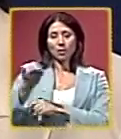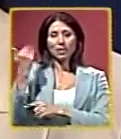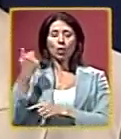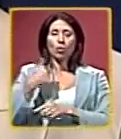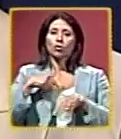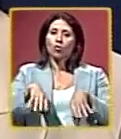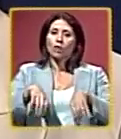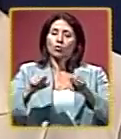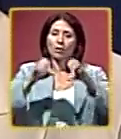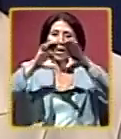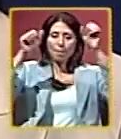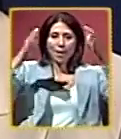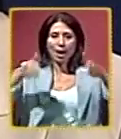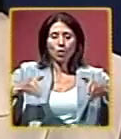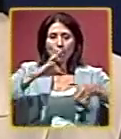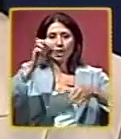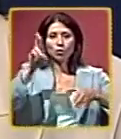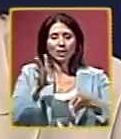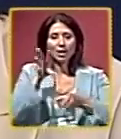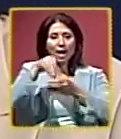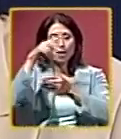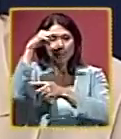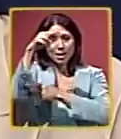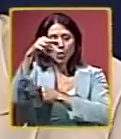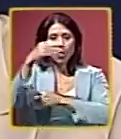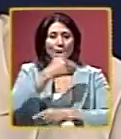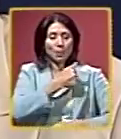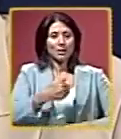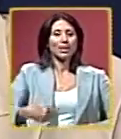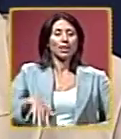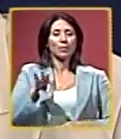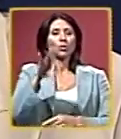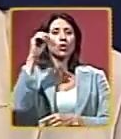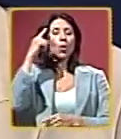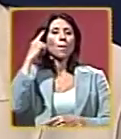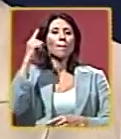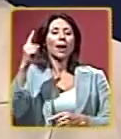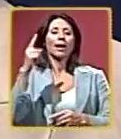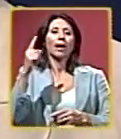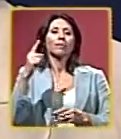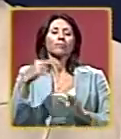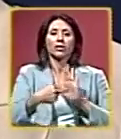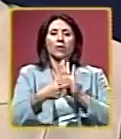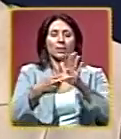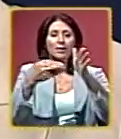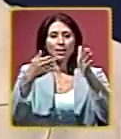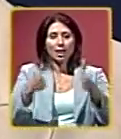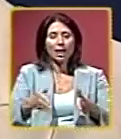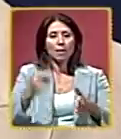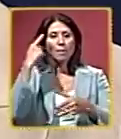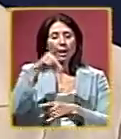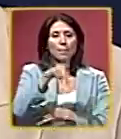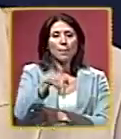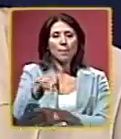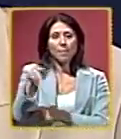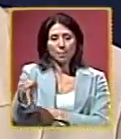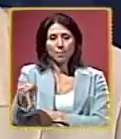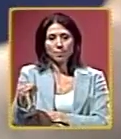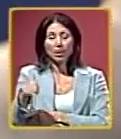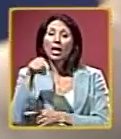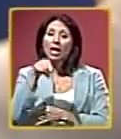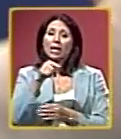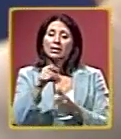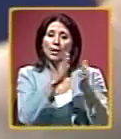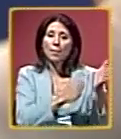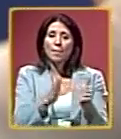México. El presidente me designó como comisionada presidencial para el Plan Puebla-Panamá. Efectivamente, ya el plan tiene